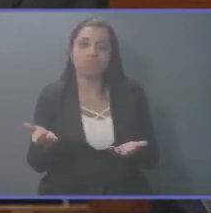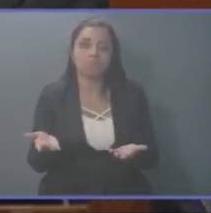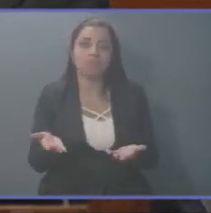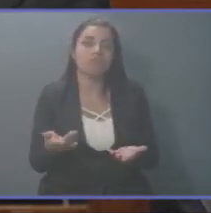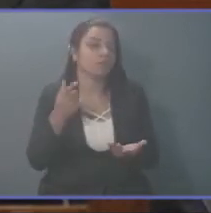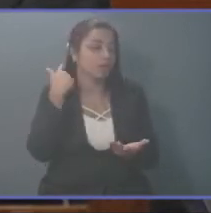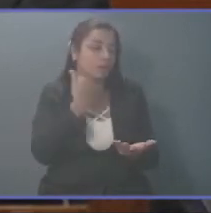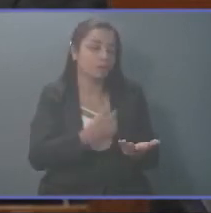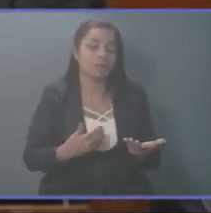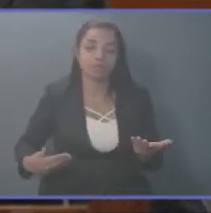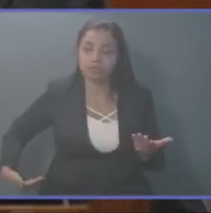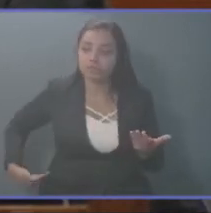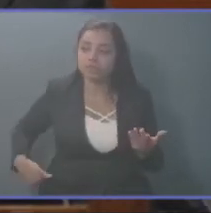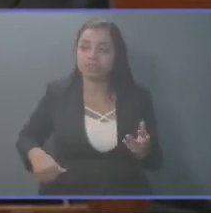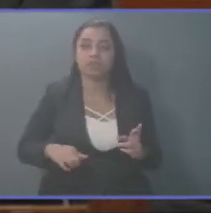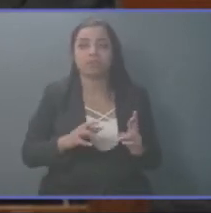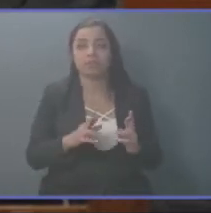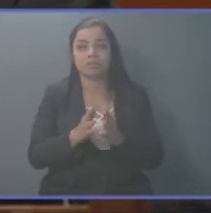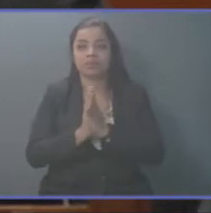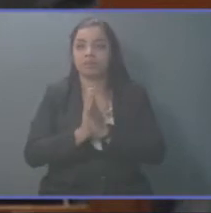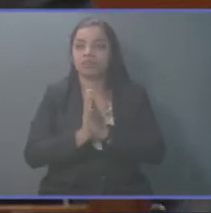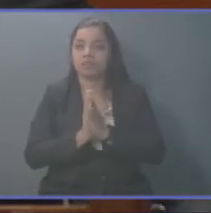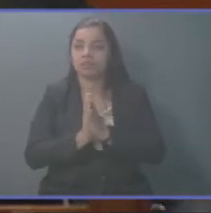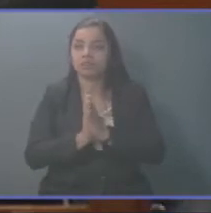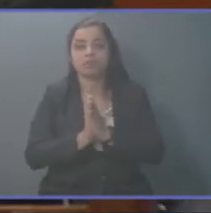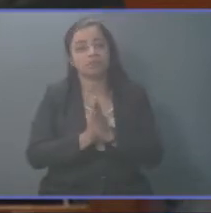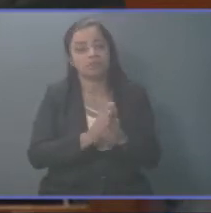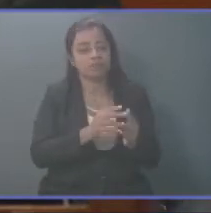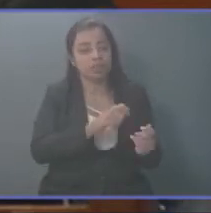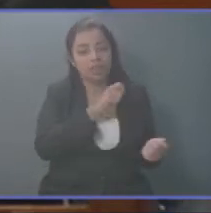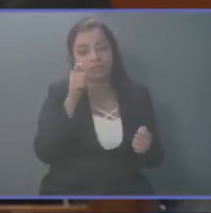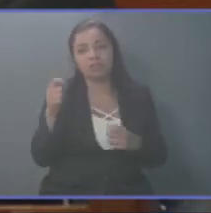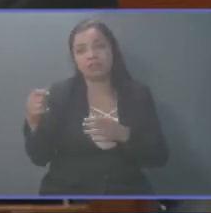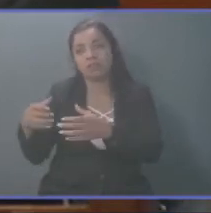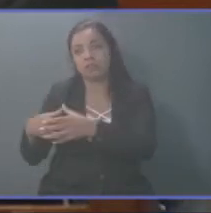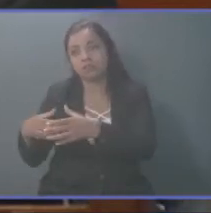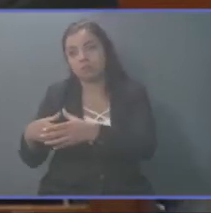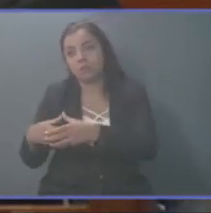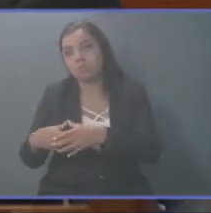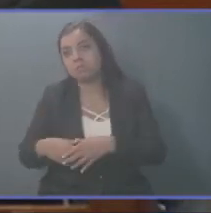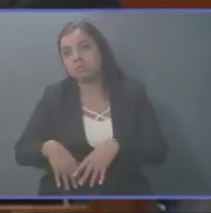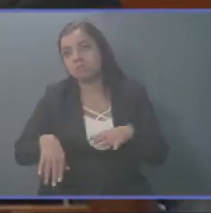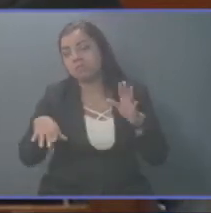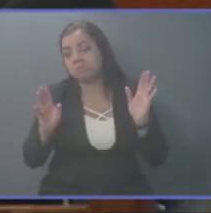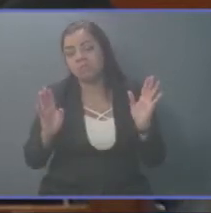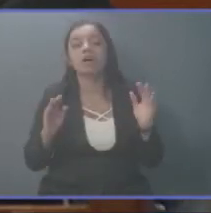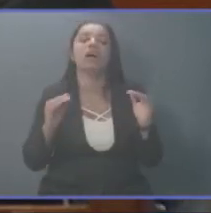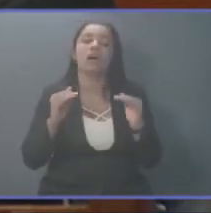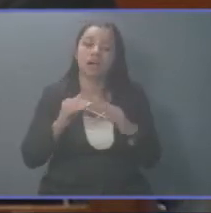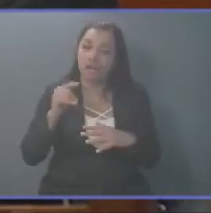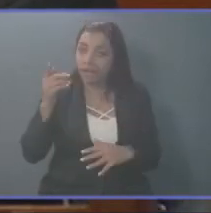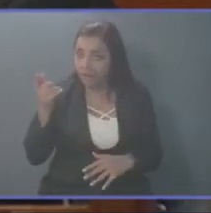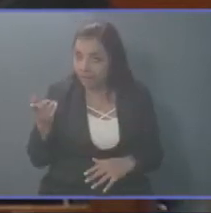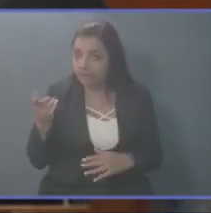oportunidad, presidente. He pedido que esto pase a la comisión respectiva y ahí se